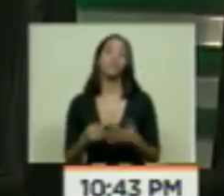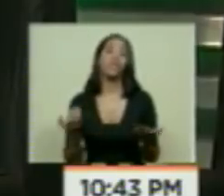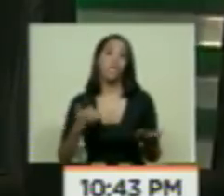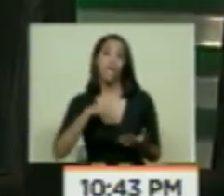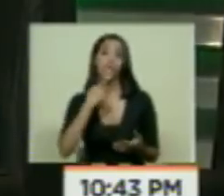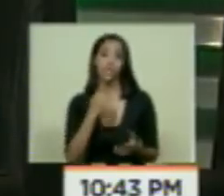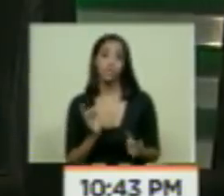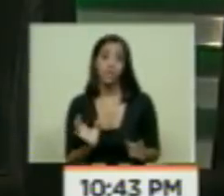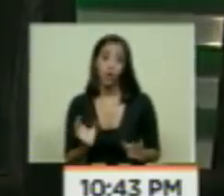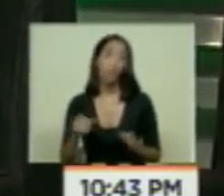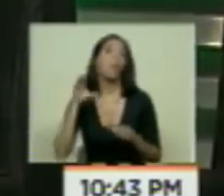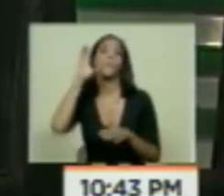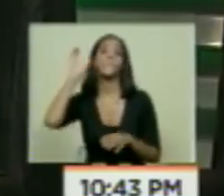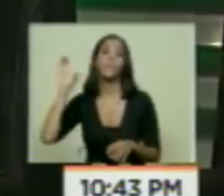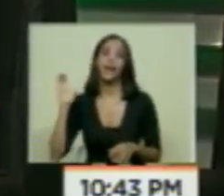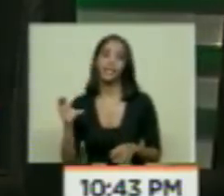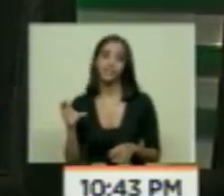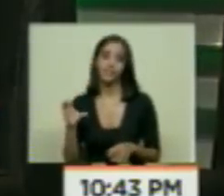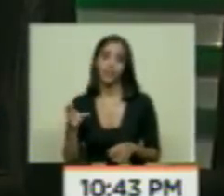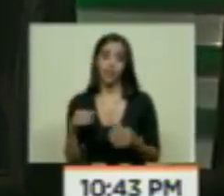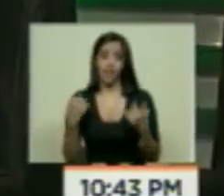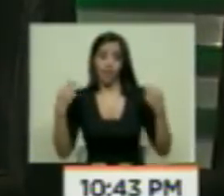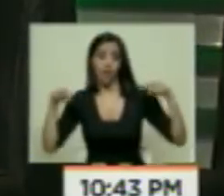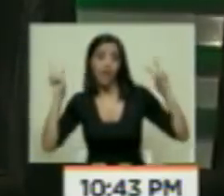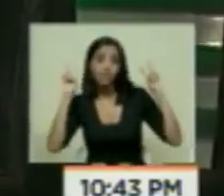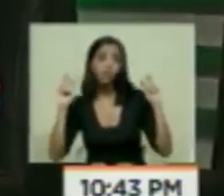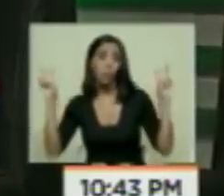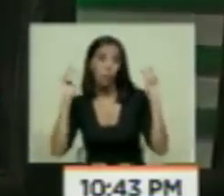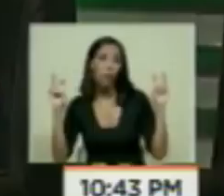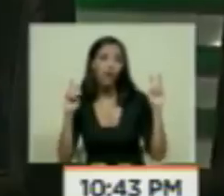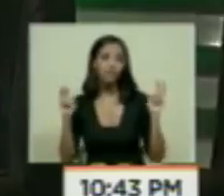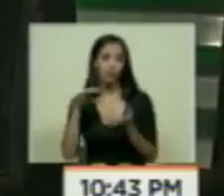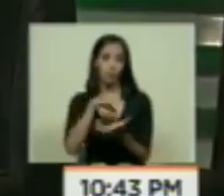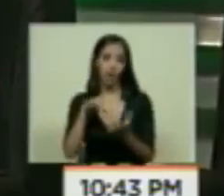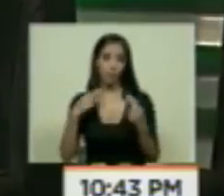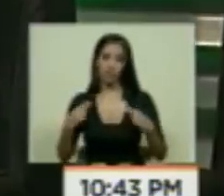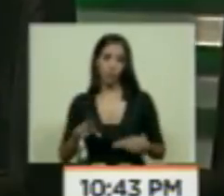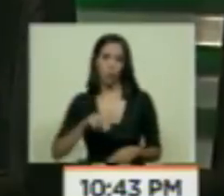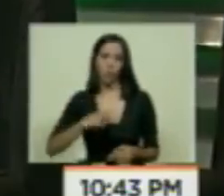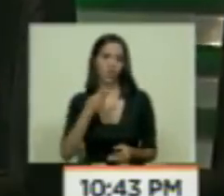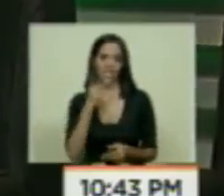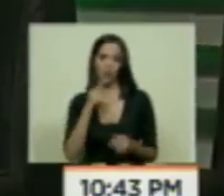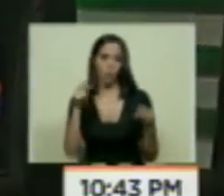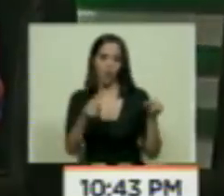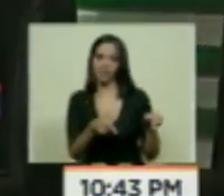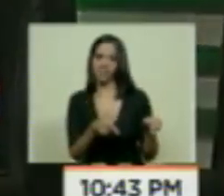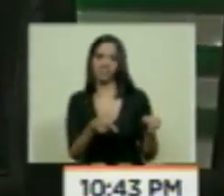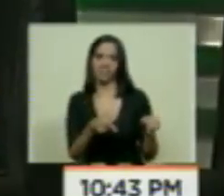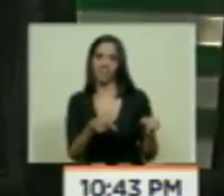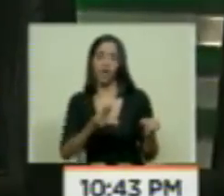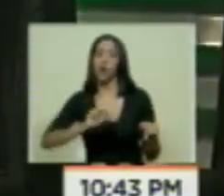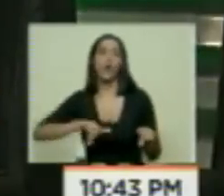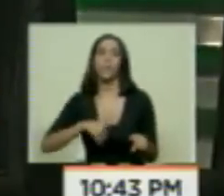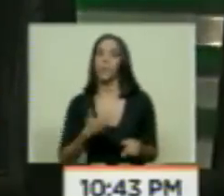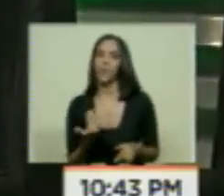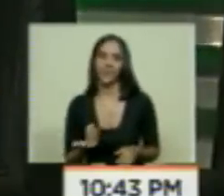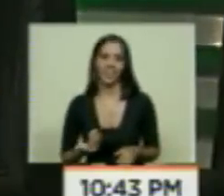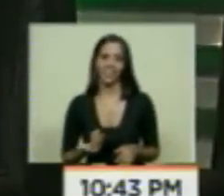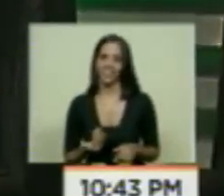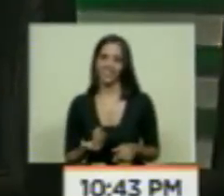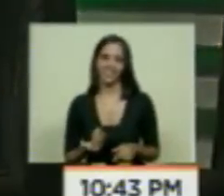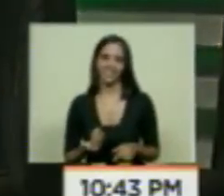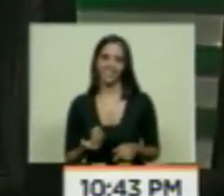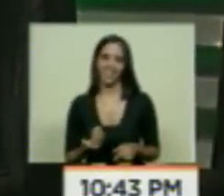decirlo, que un país en una supuesta crisis humanitaria no pudiese mantener esta política, no pudiese mantener